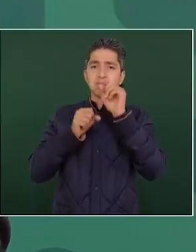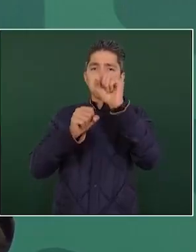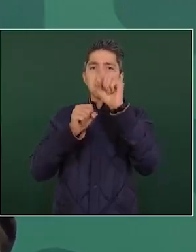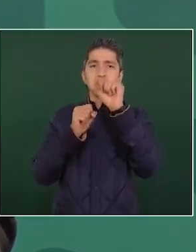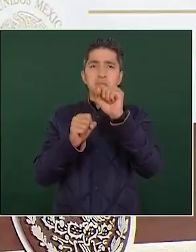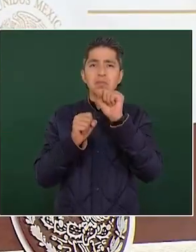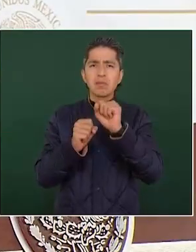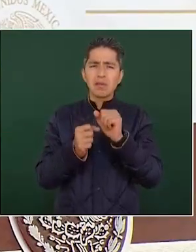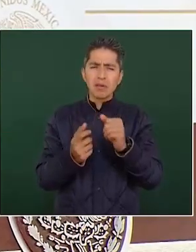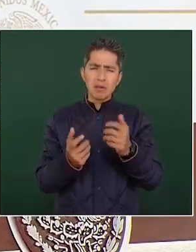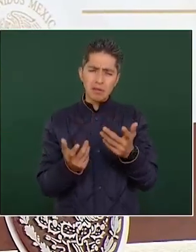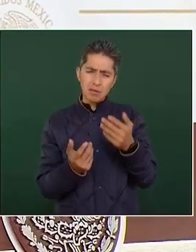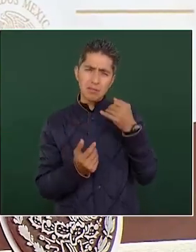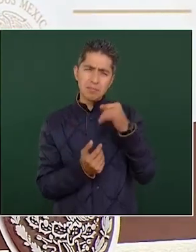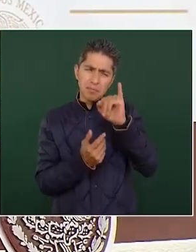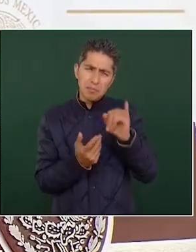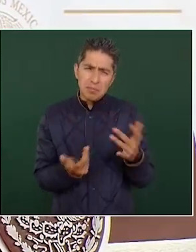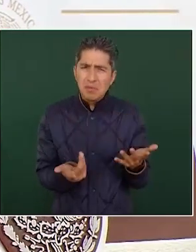¿Qué es eso?